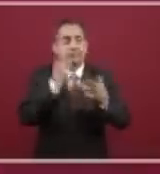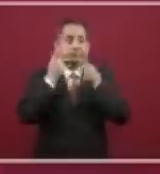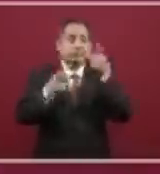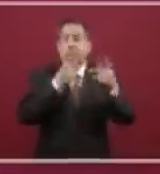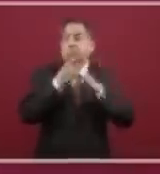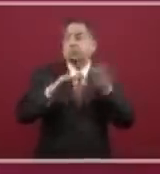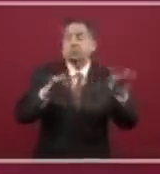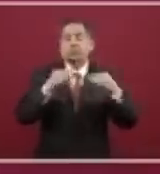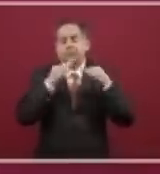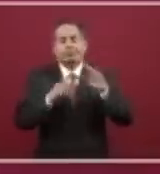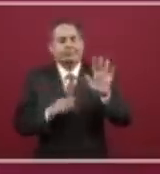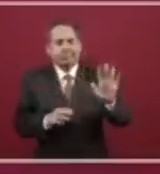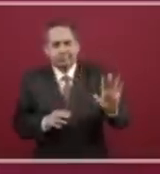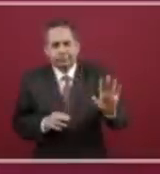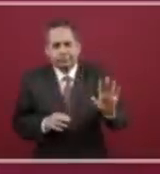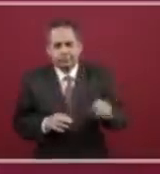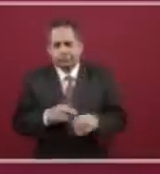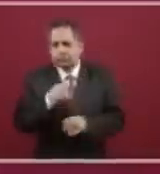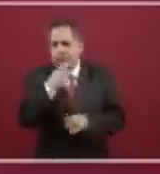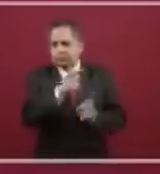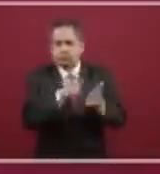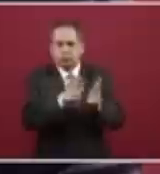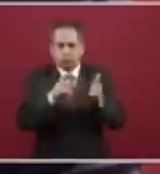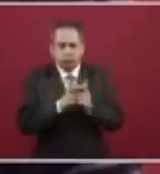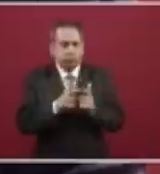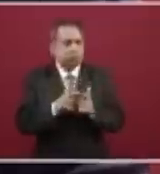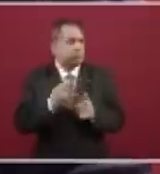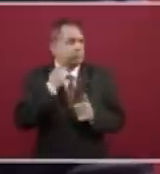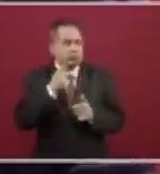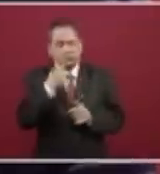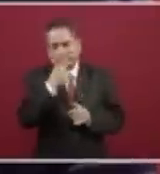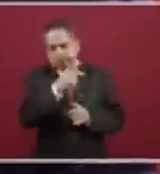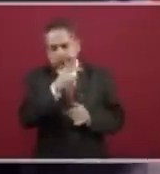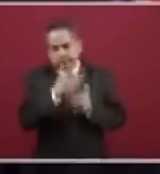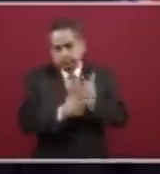los partidos con todo respeto